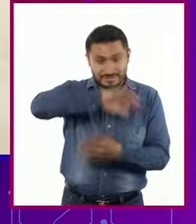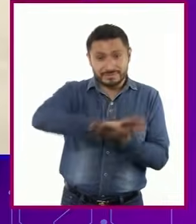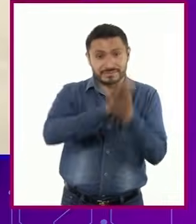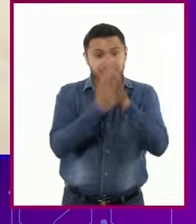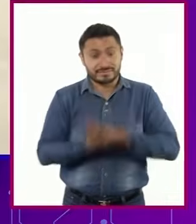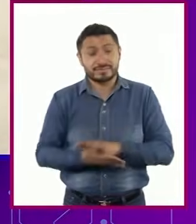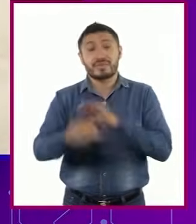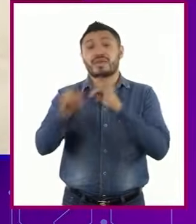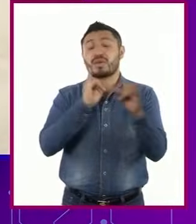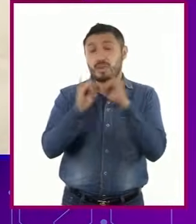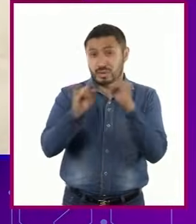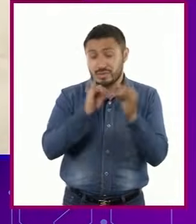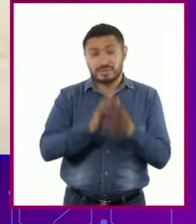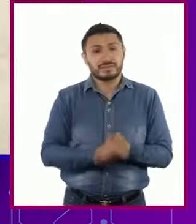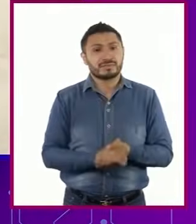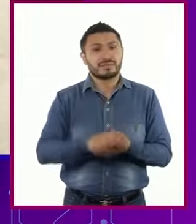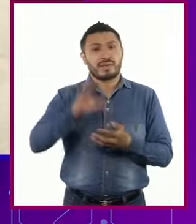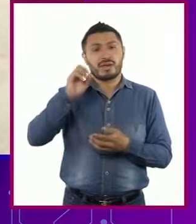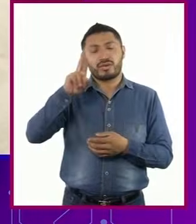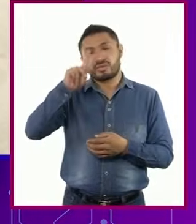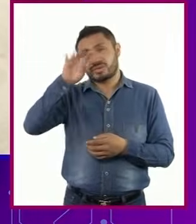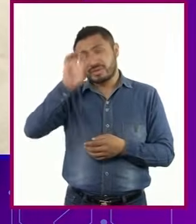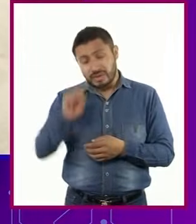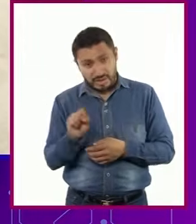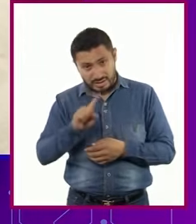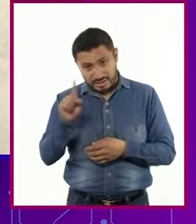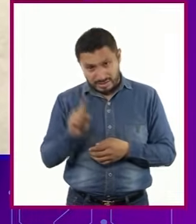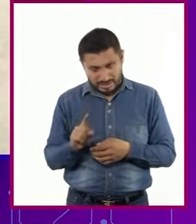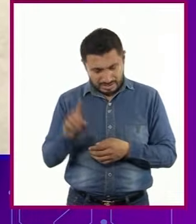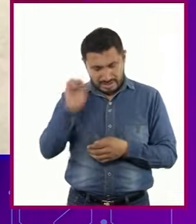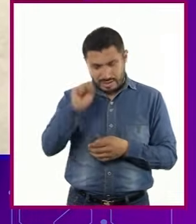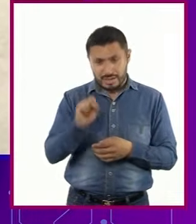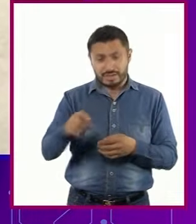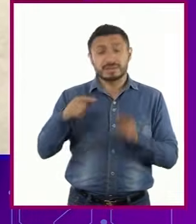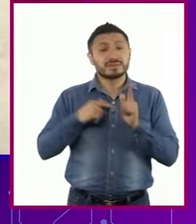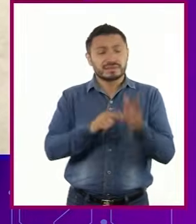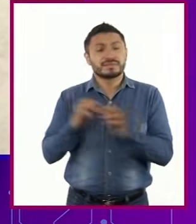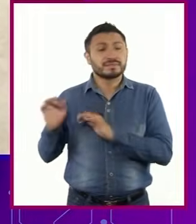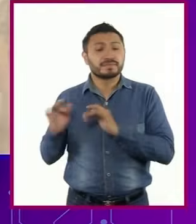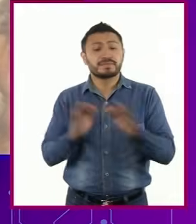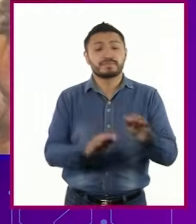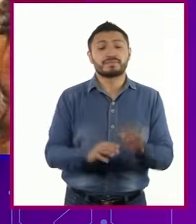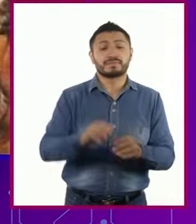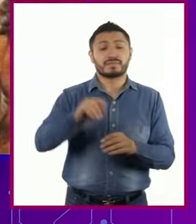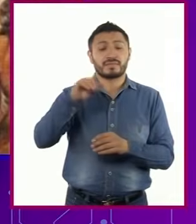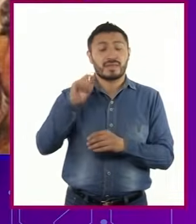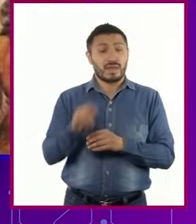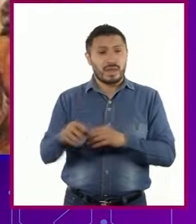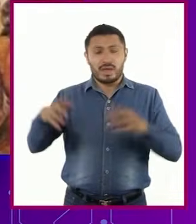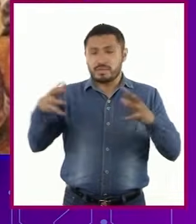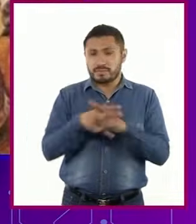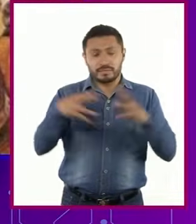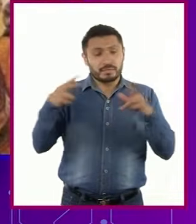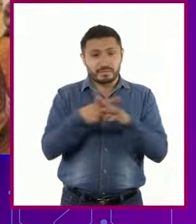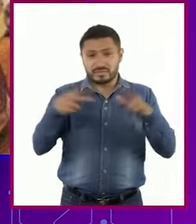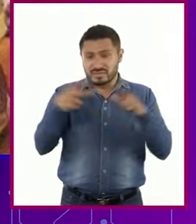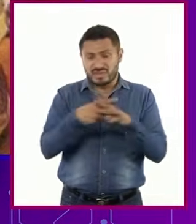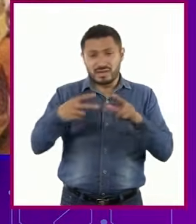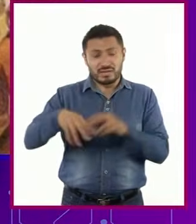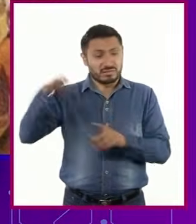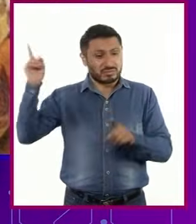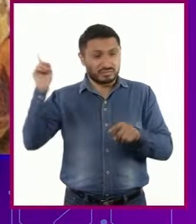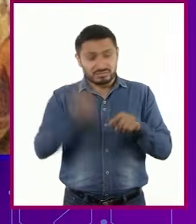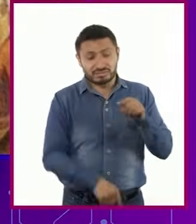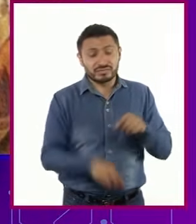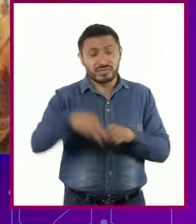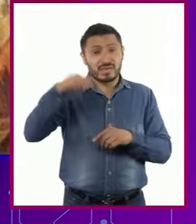en su intérprete. Cortés continuó su expedición y en Centla peleó y venció a los mayas chontales. De